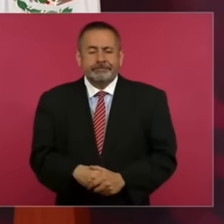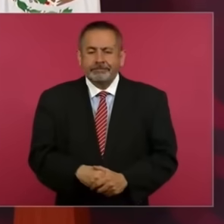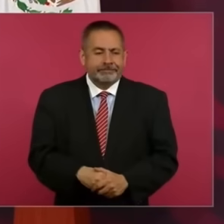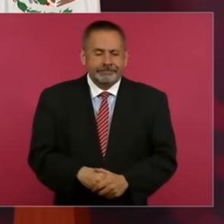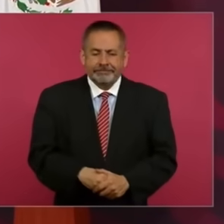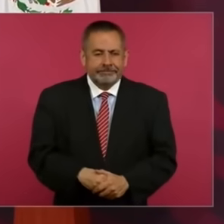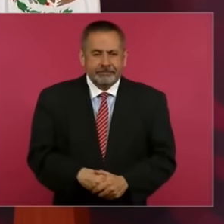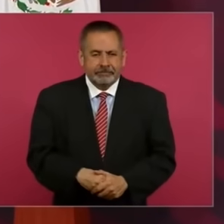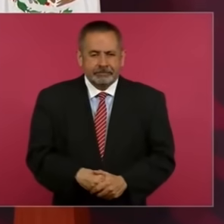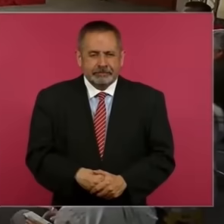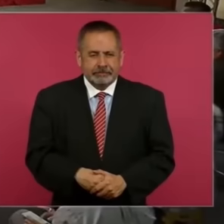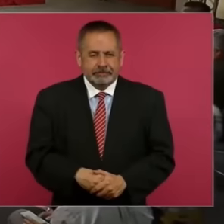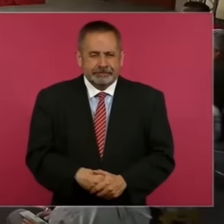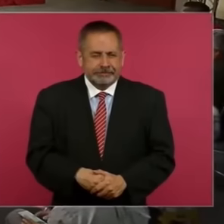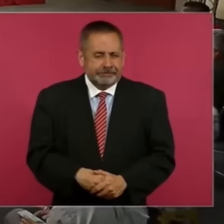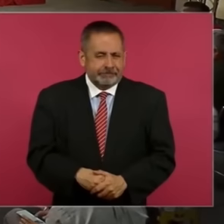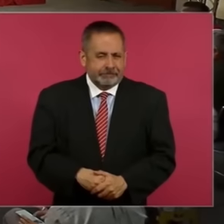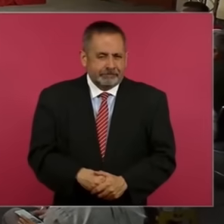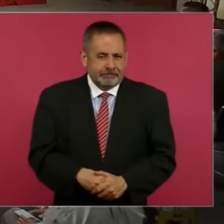o sea, personas